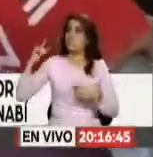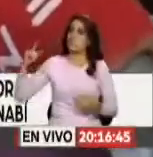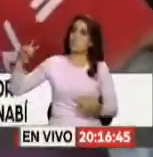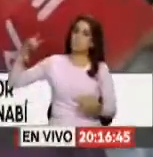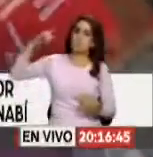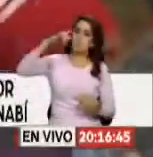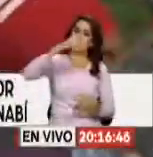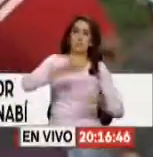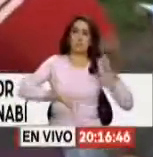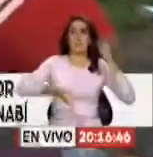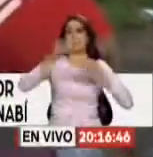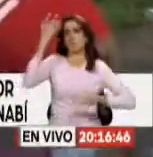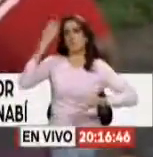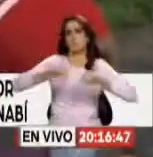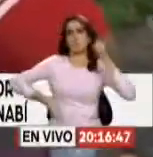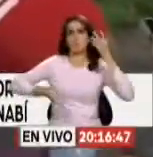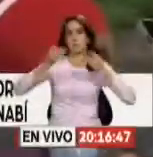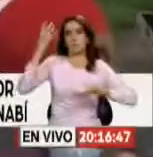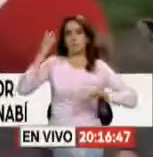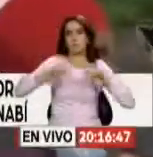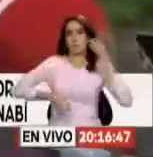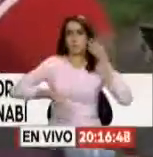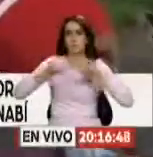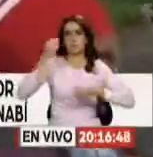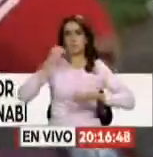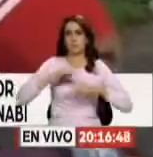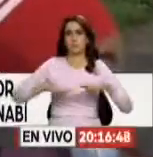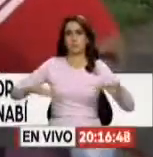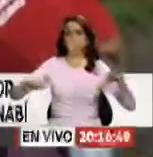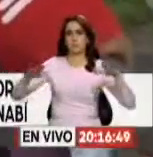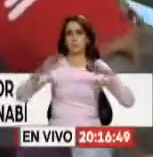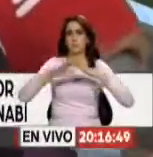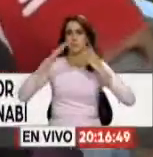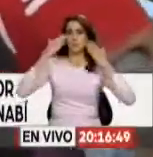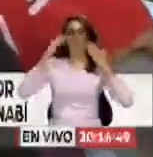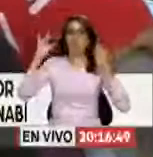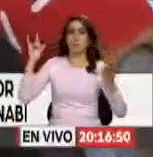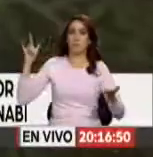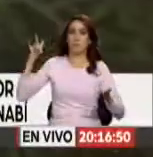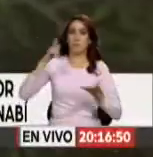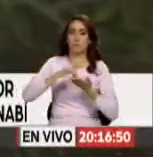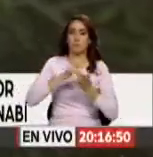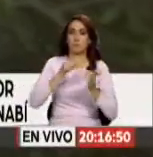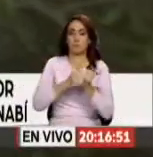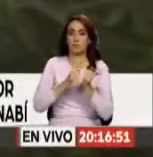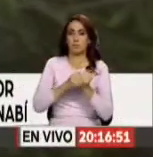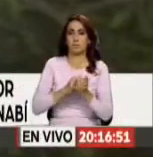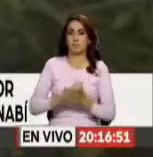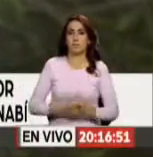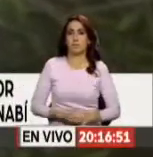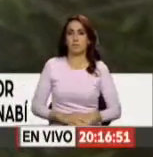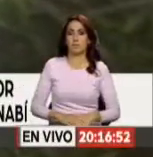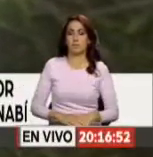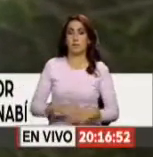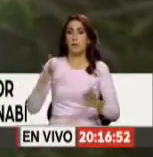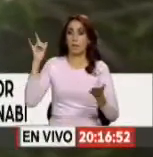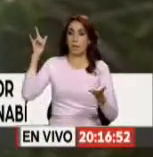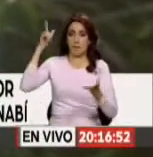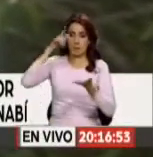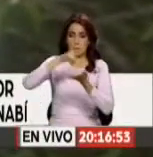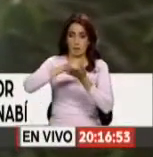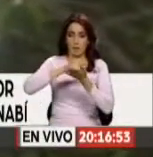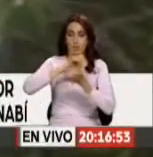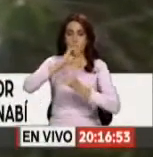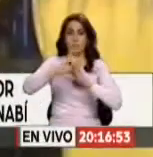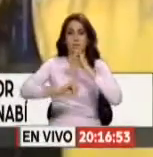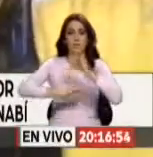subía para arriba. Es que nosotros estábamos con miedo que podía pasar algo en las casas, que estábamos cercos. La aeronave con matrícula extranjera sobrevolaba